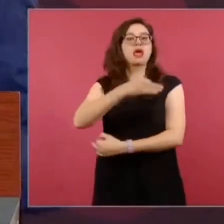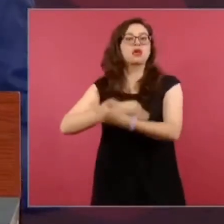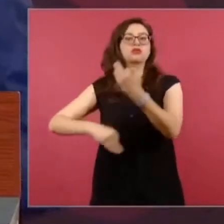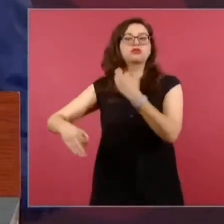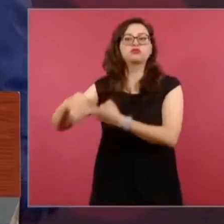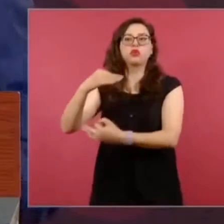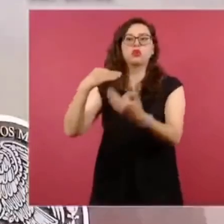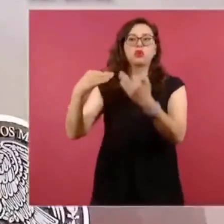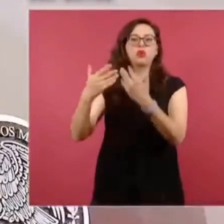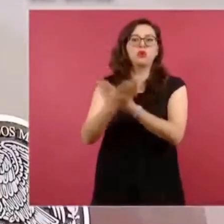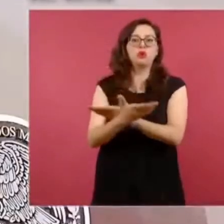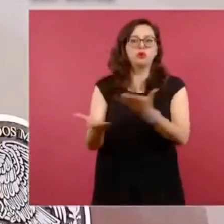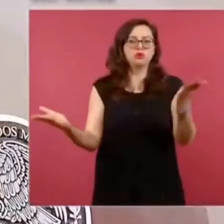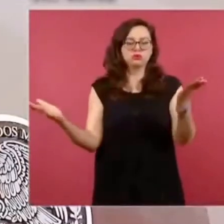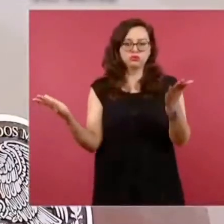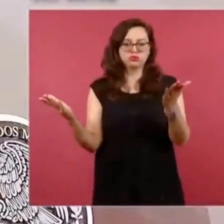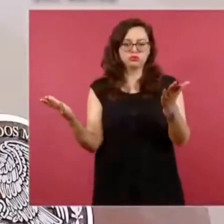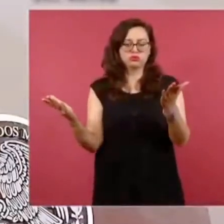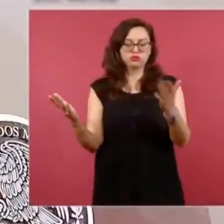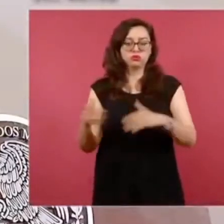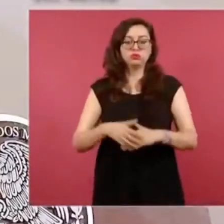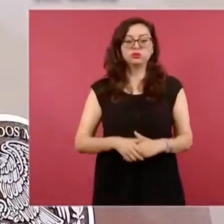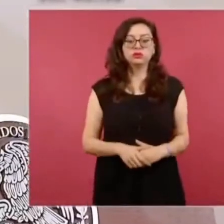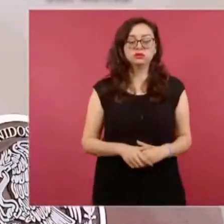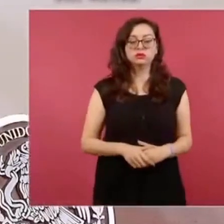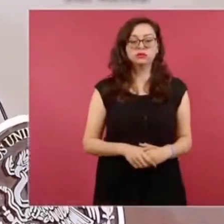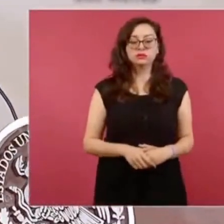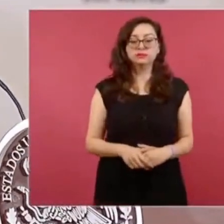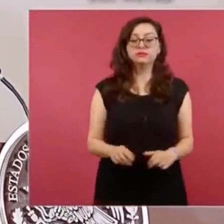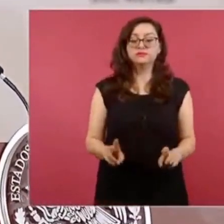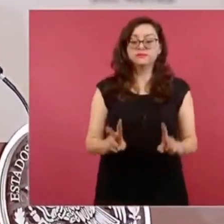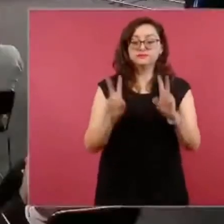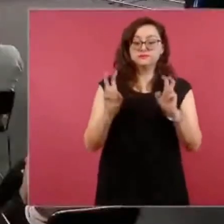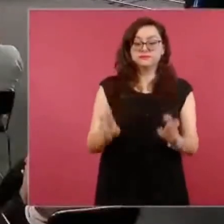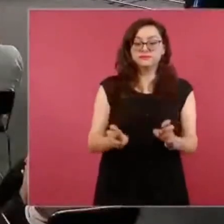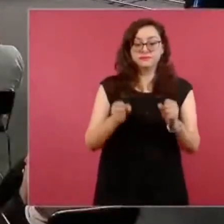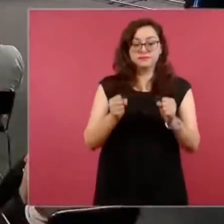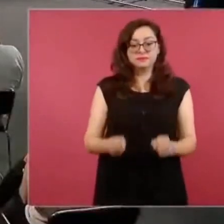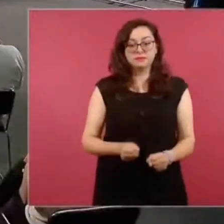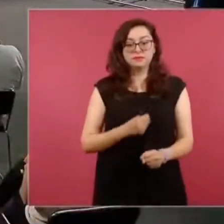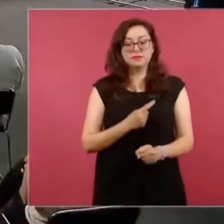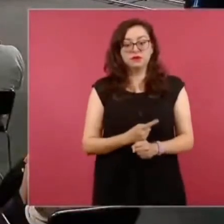Y en el caso de la seguridad se tiene que ir avanzando